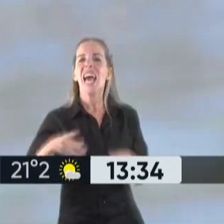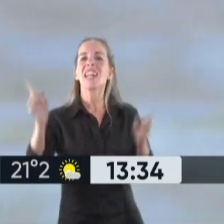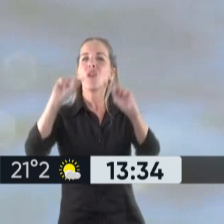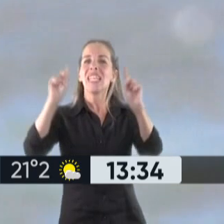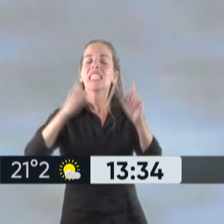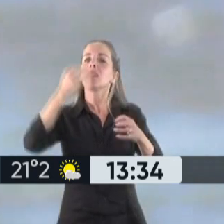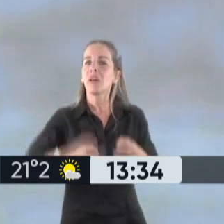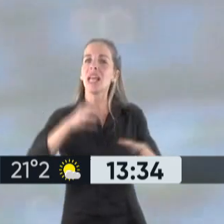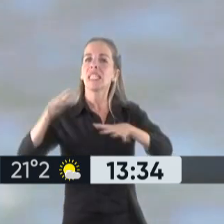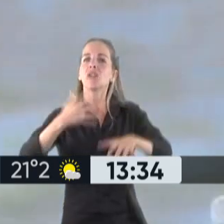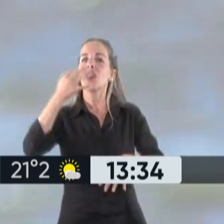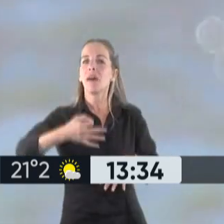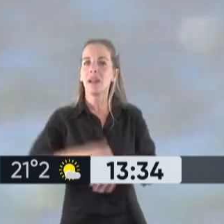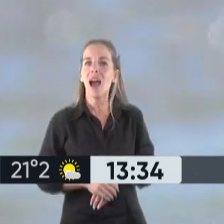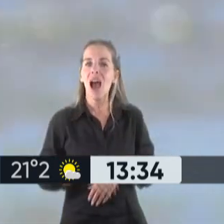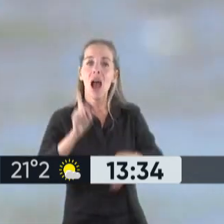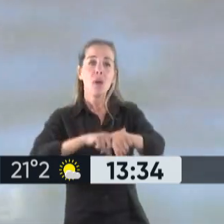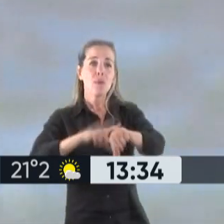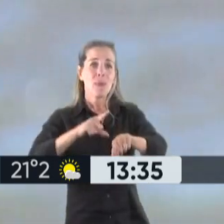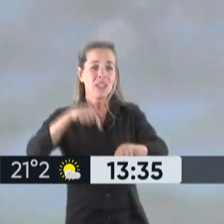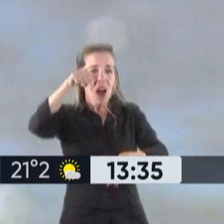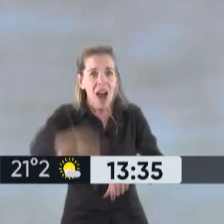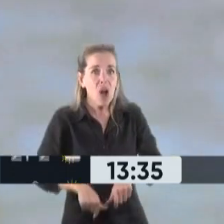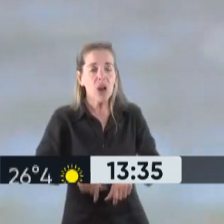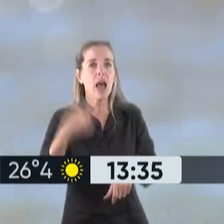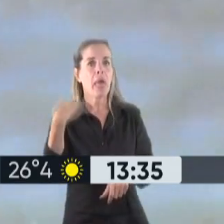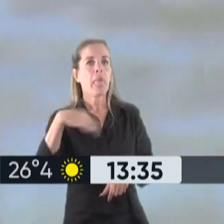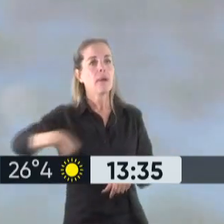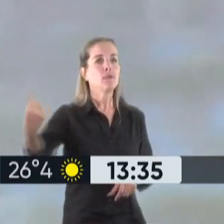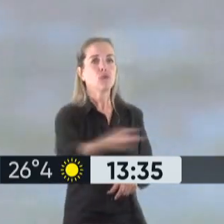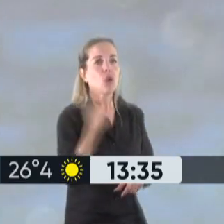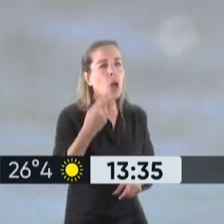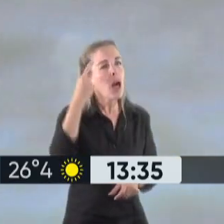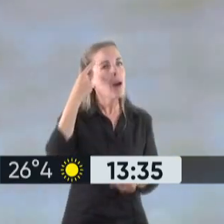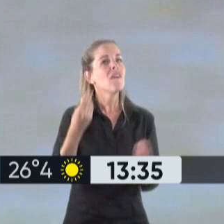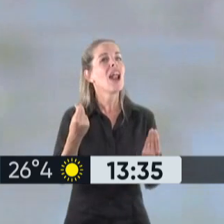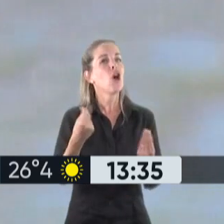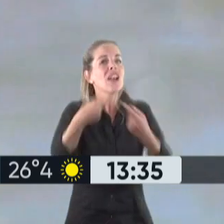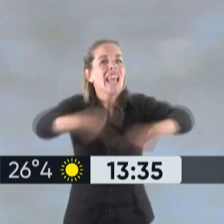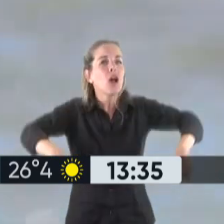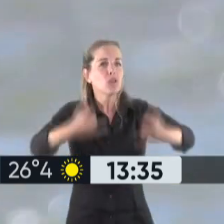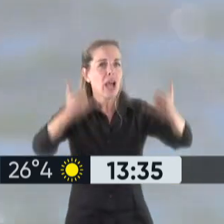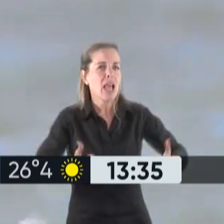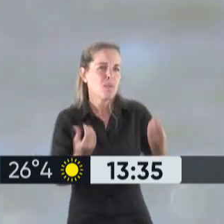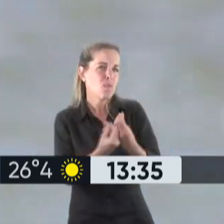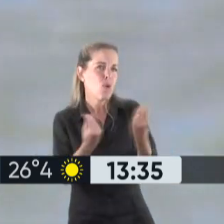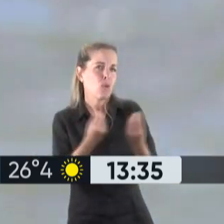realidad. Es un tiempo donde debemos poner en valor los recursos que tenemos, que son